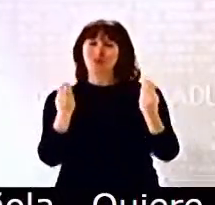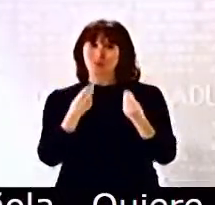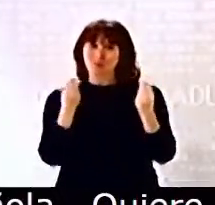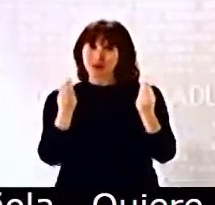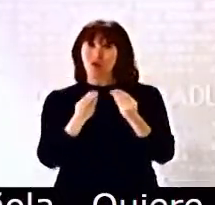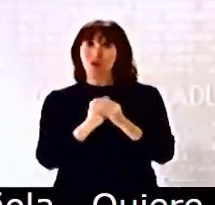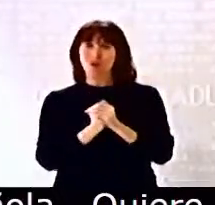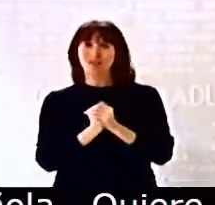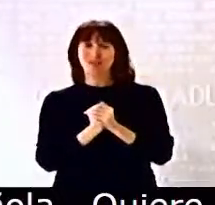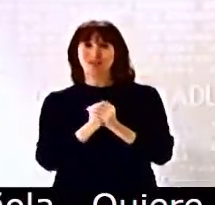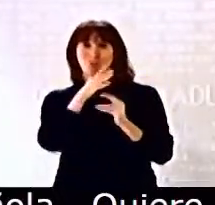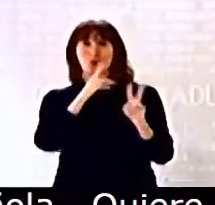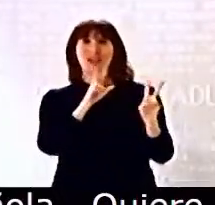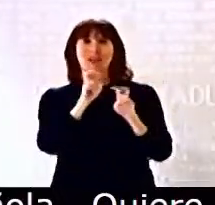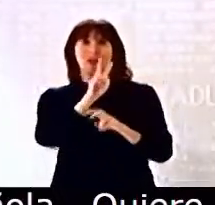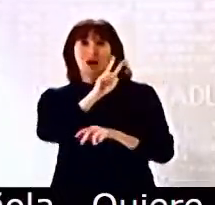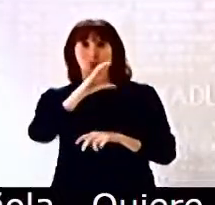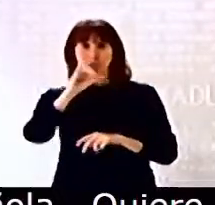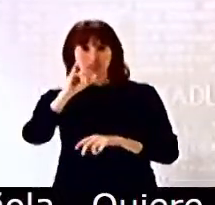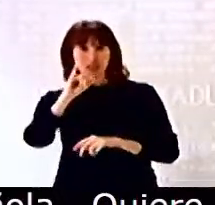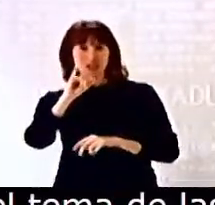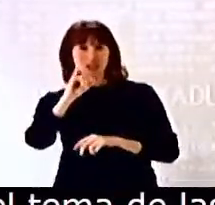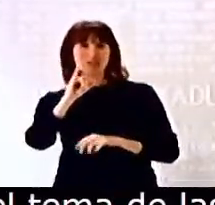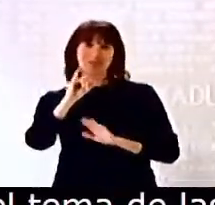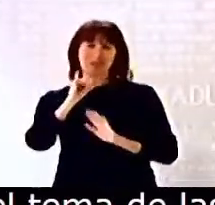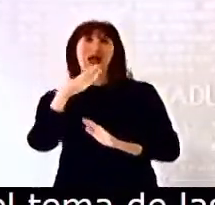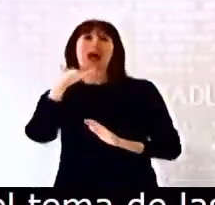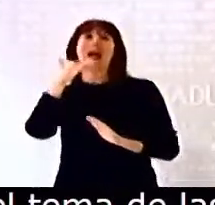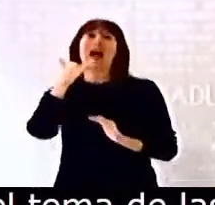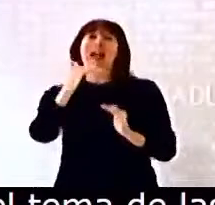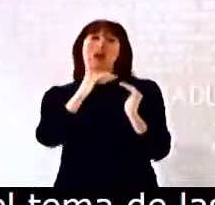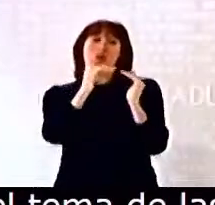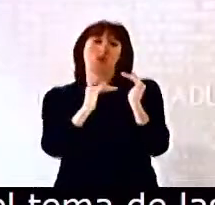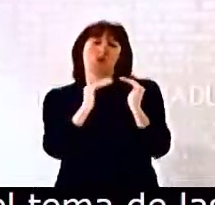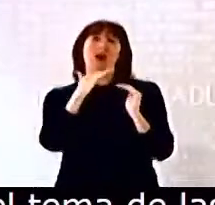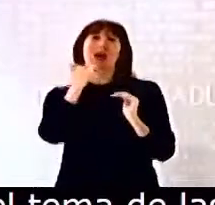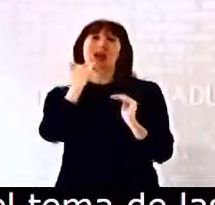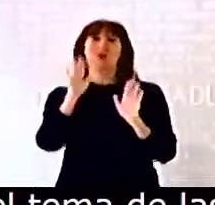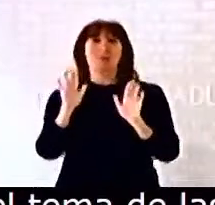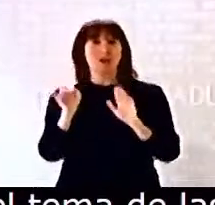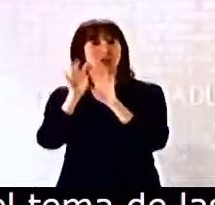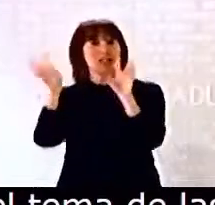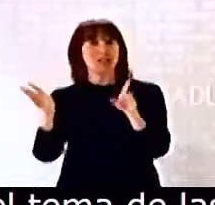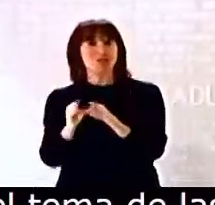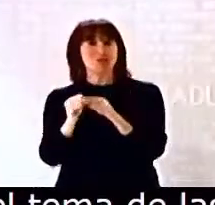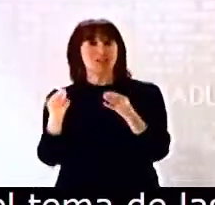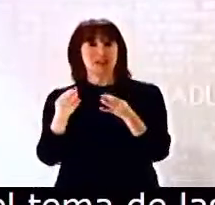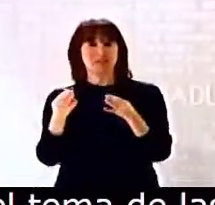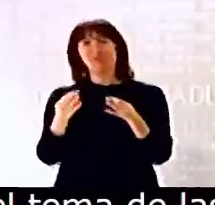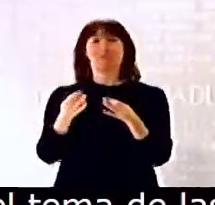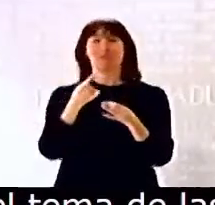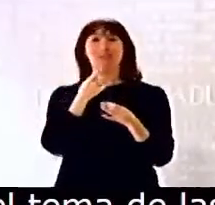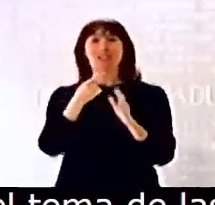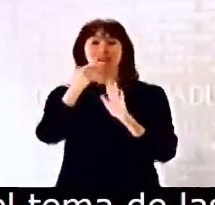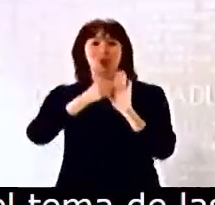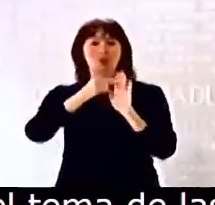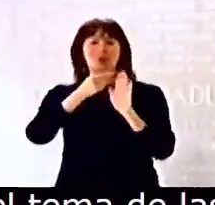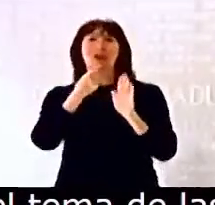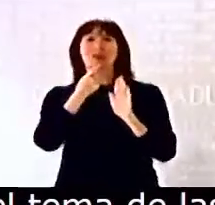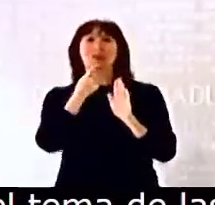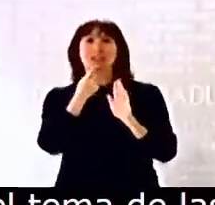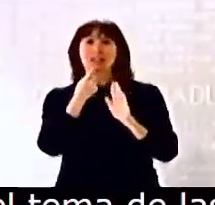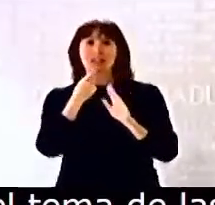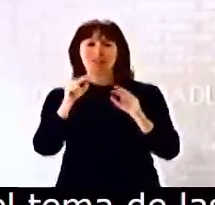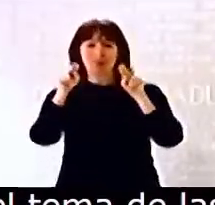el caso de las UCI discretamente, pero en definitiva con unos indicadores altos en la